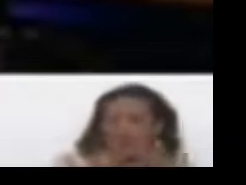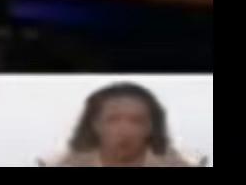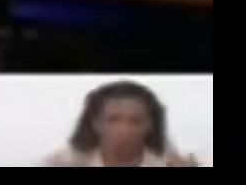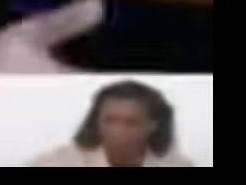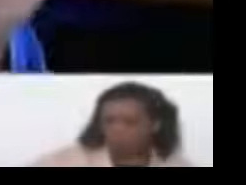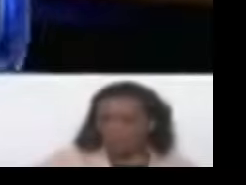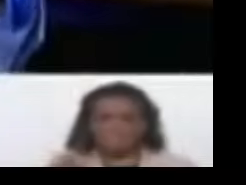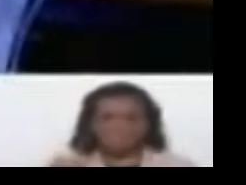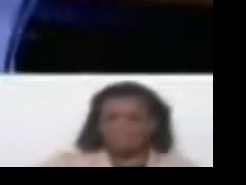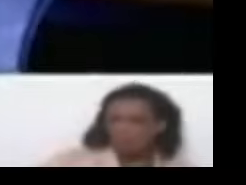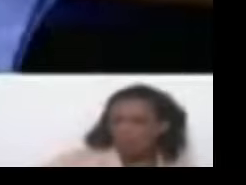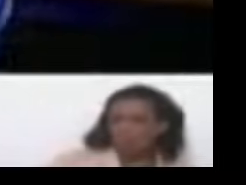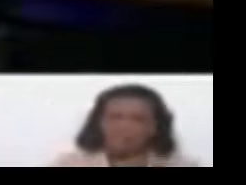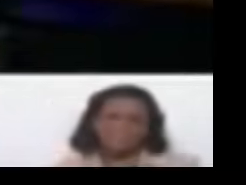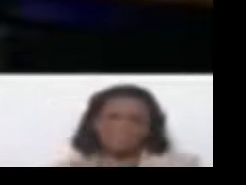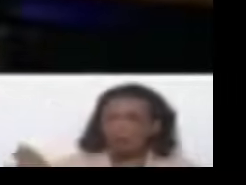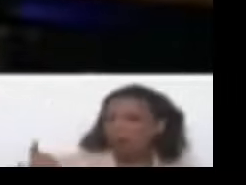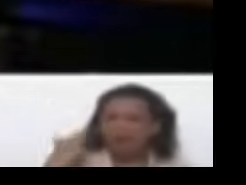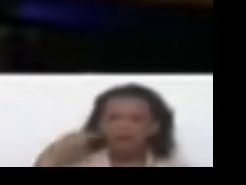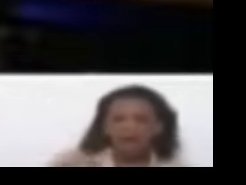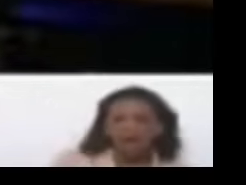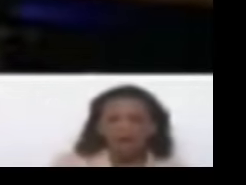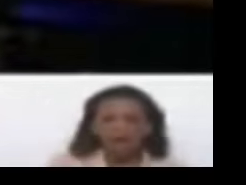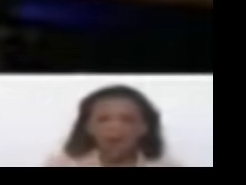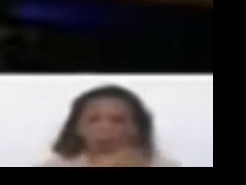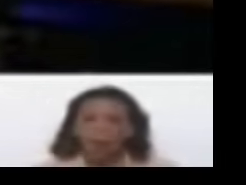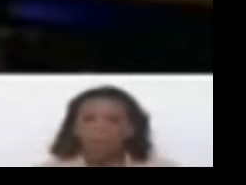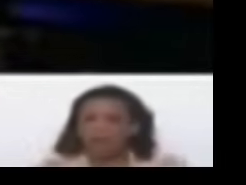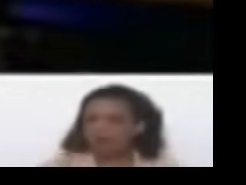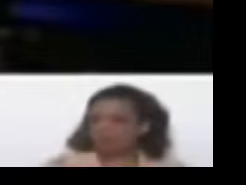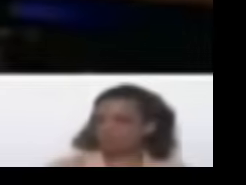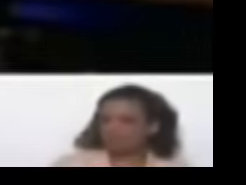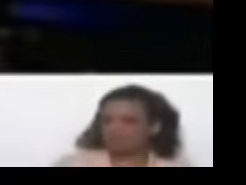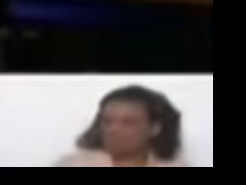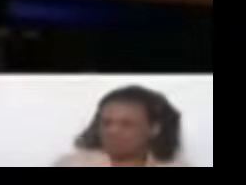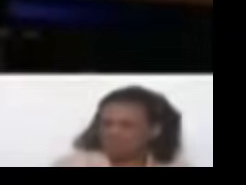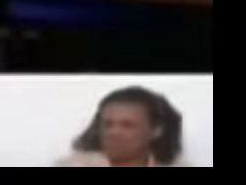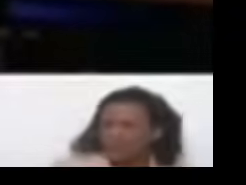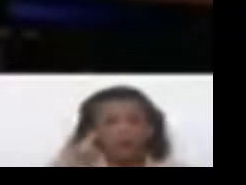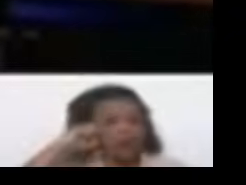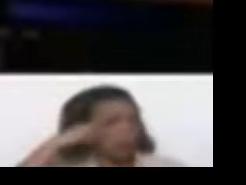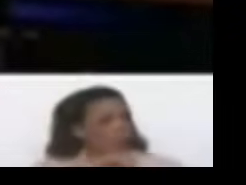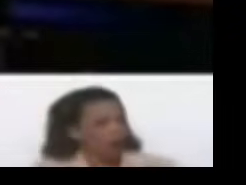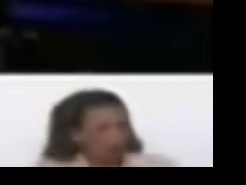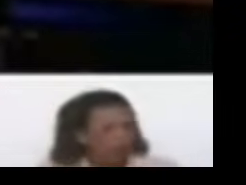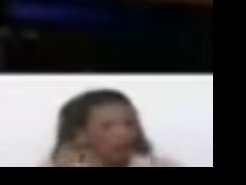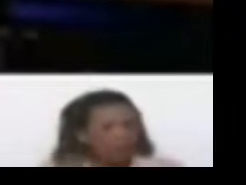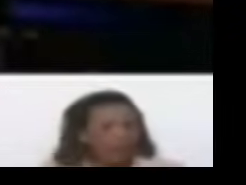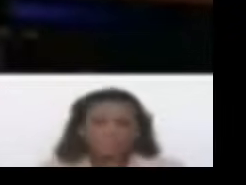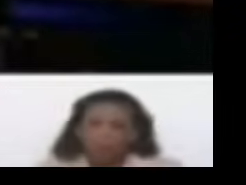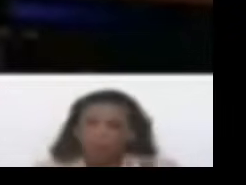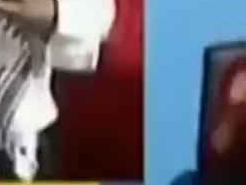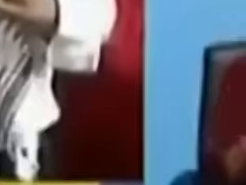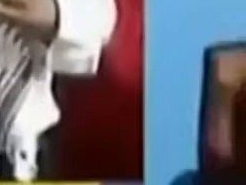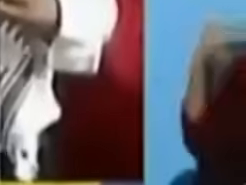eh mucha gente sabe eh que es verdad algunos han estado pensando que posiblemente María Corina Machado Eh